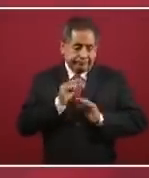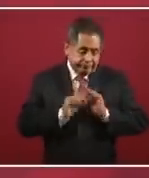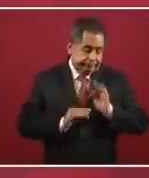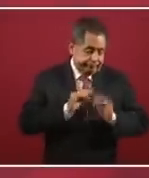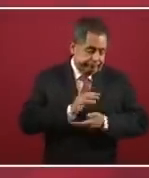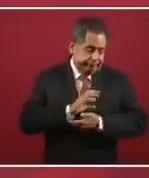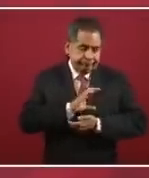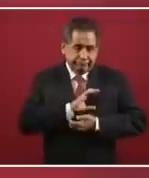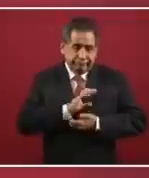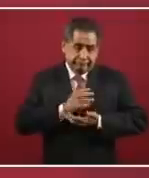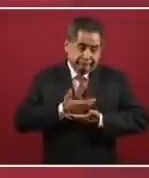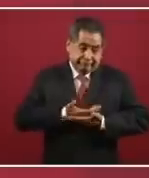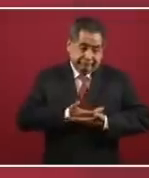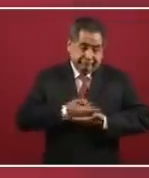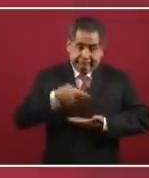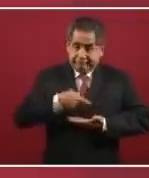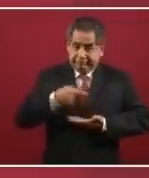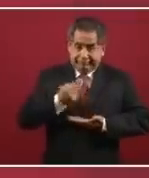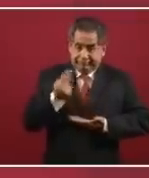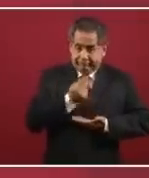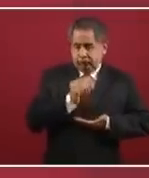asistencia muy intensiva.